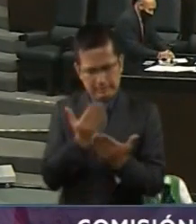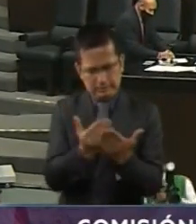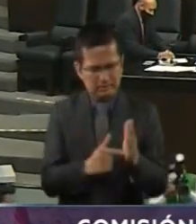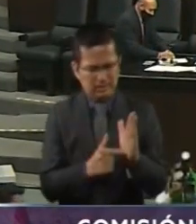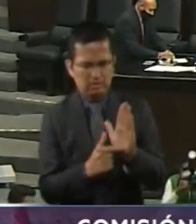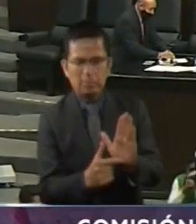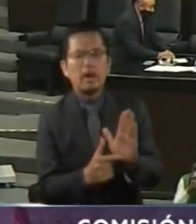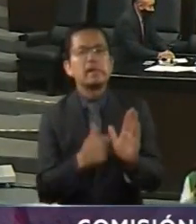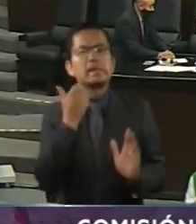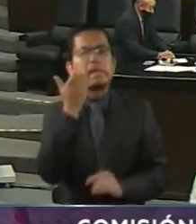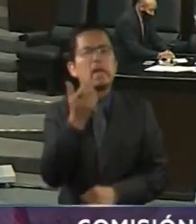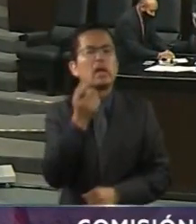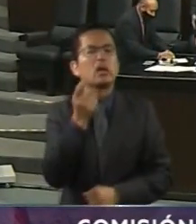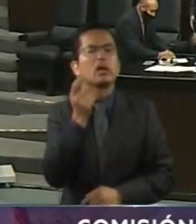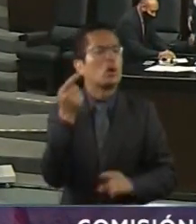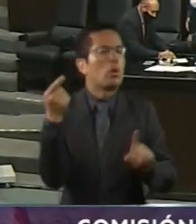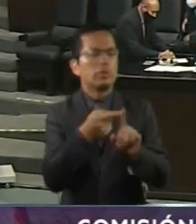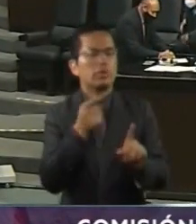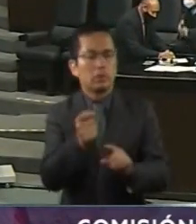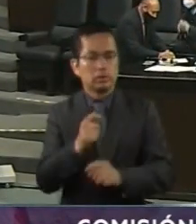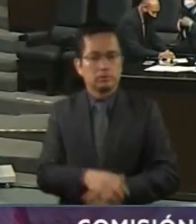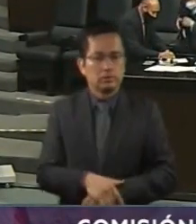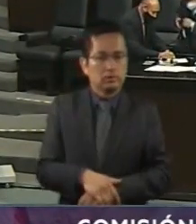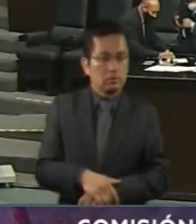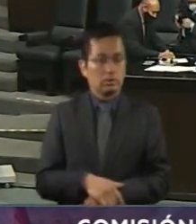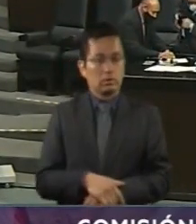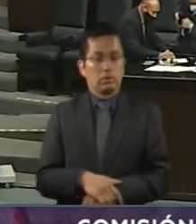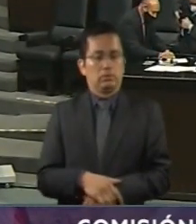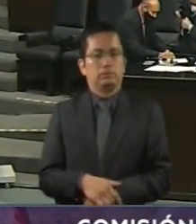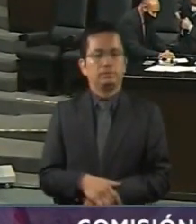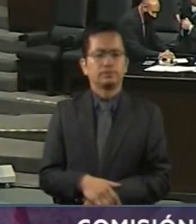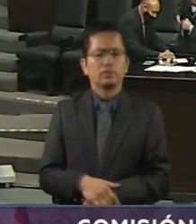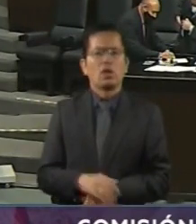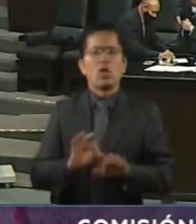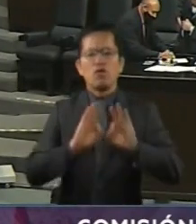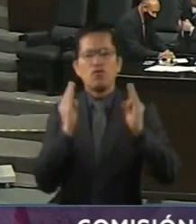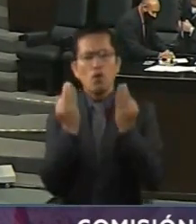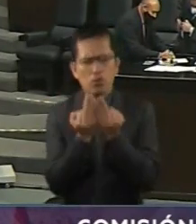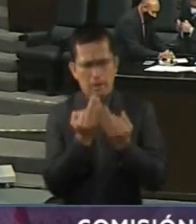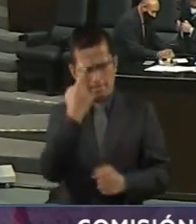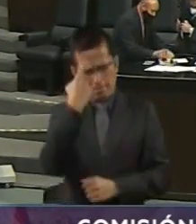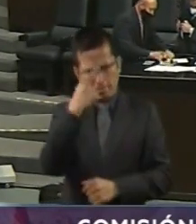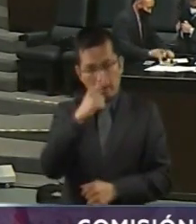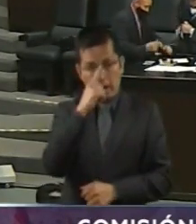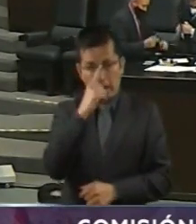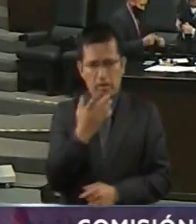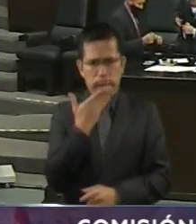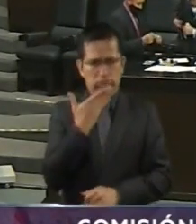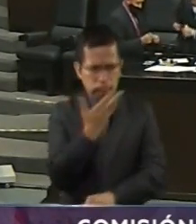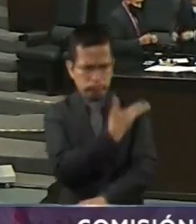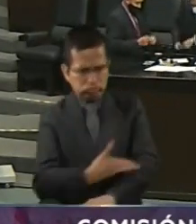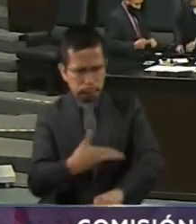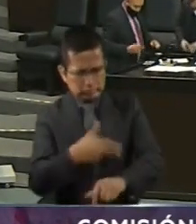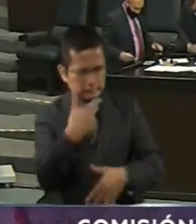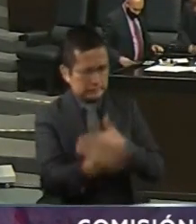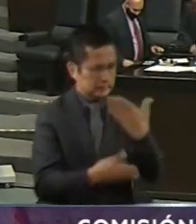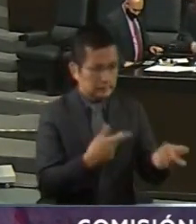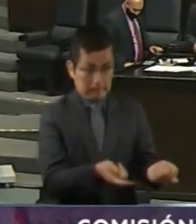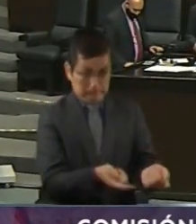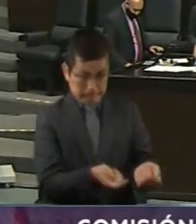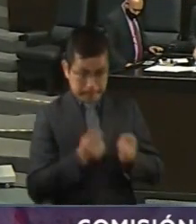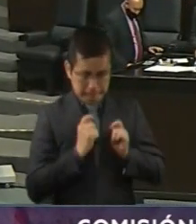estandarizar los perfiles y mecanismos para poder acceder a ser notario